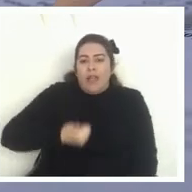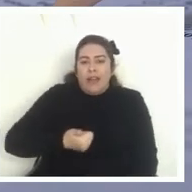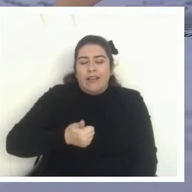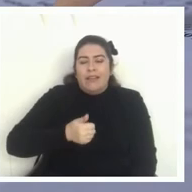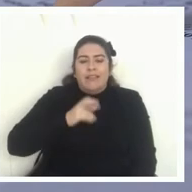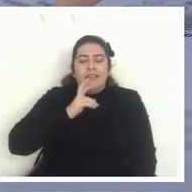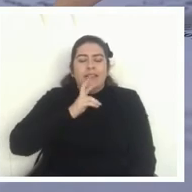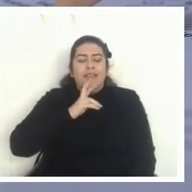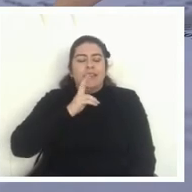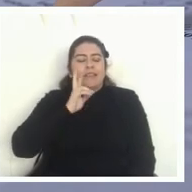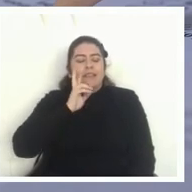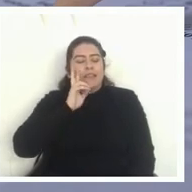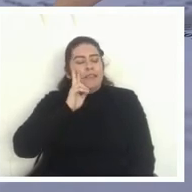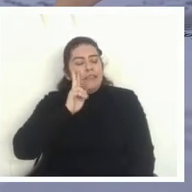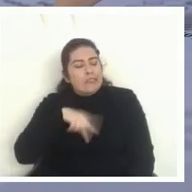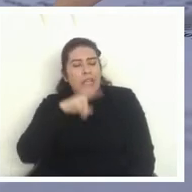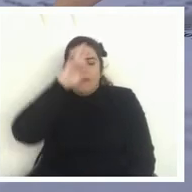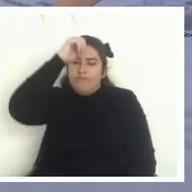y